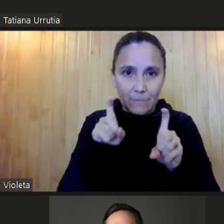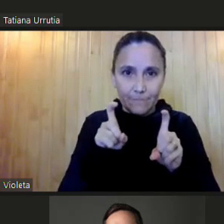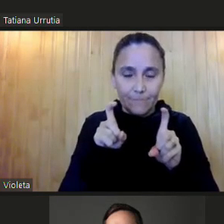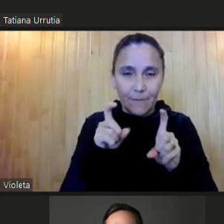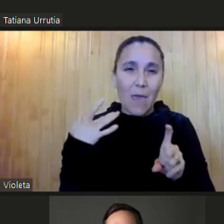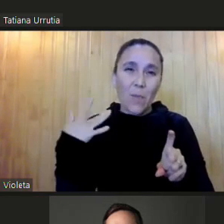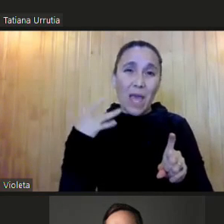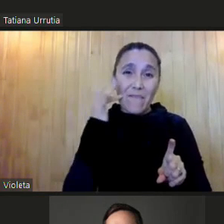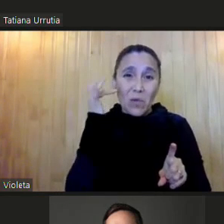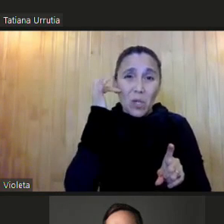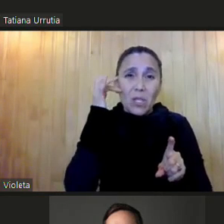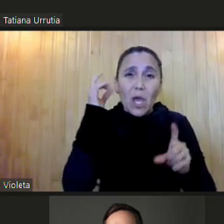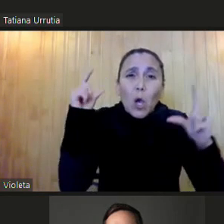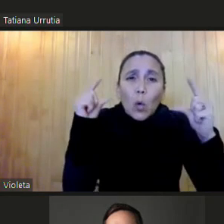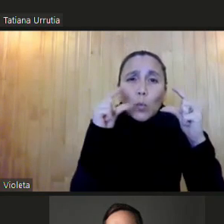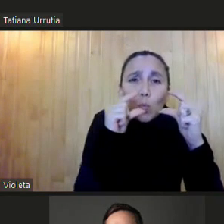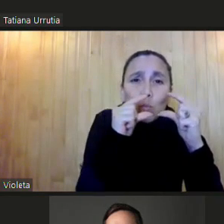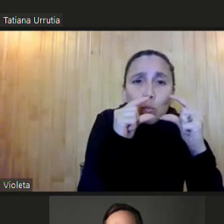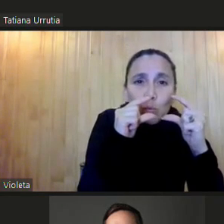segundito.